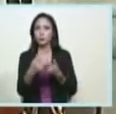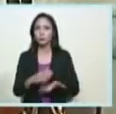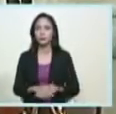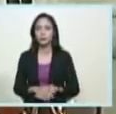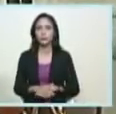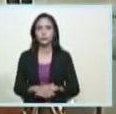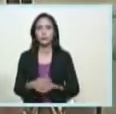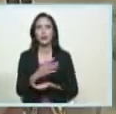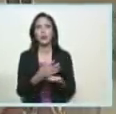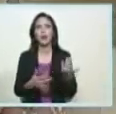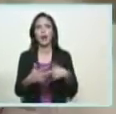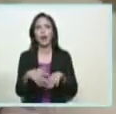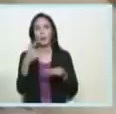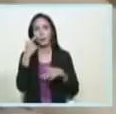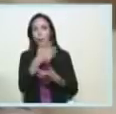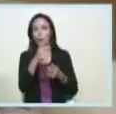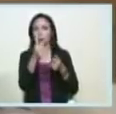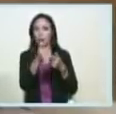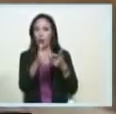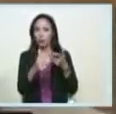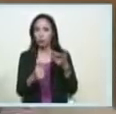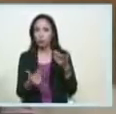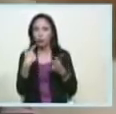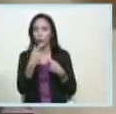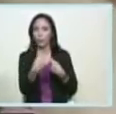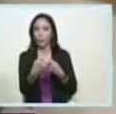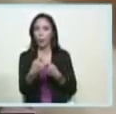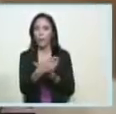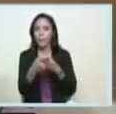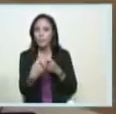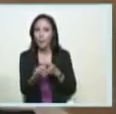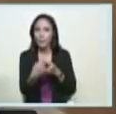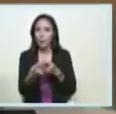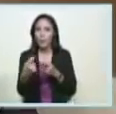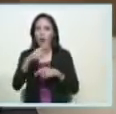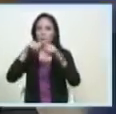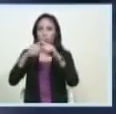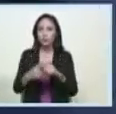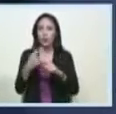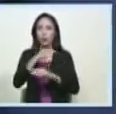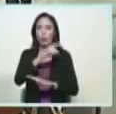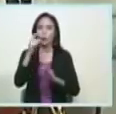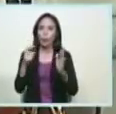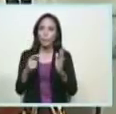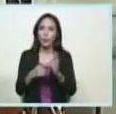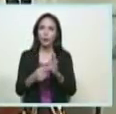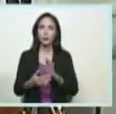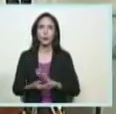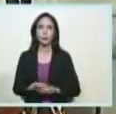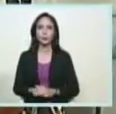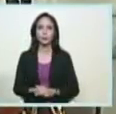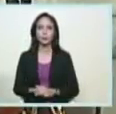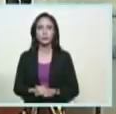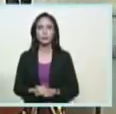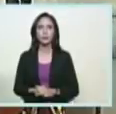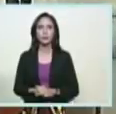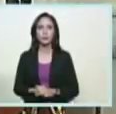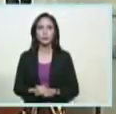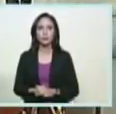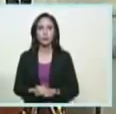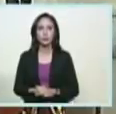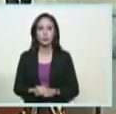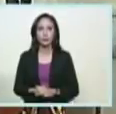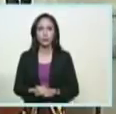850 870 ochocientos noventa 895 897